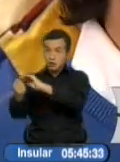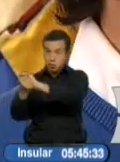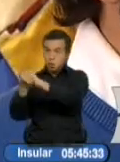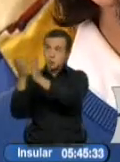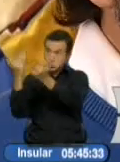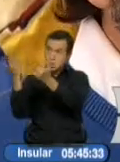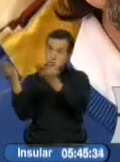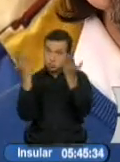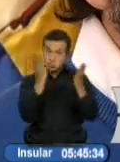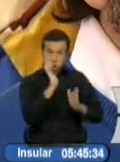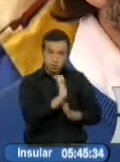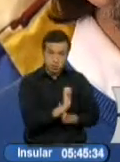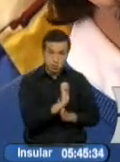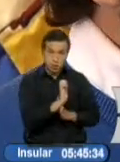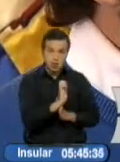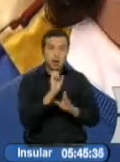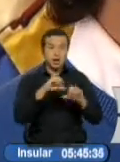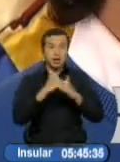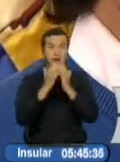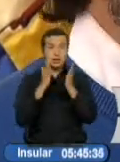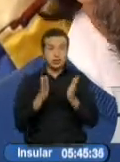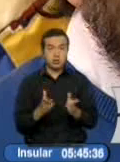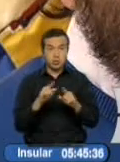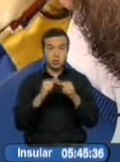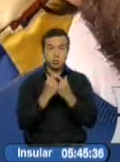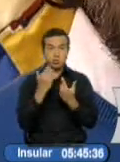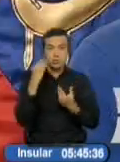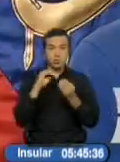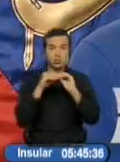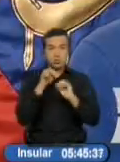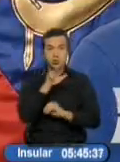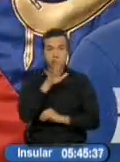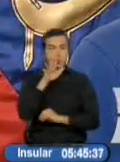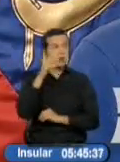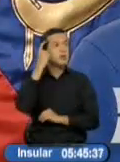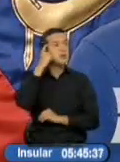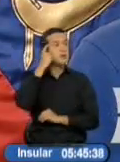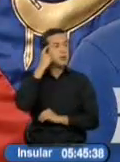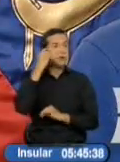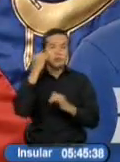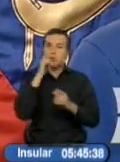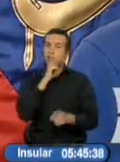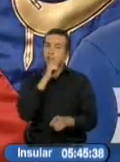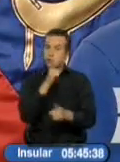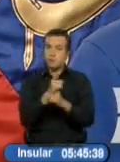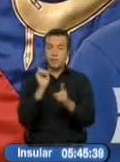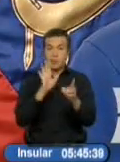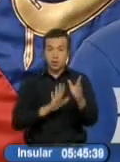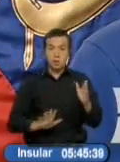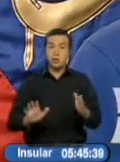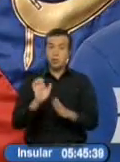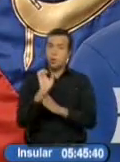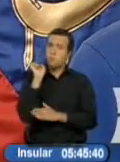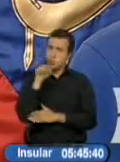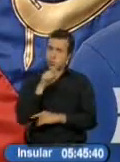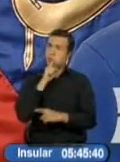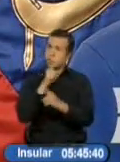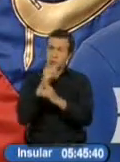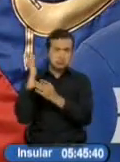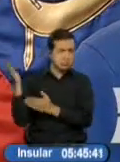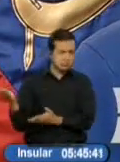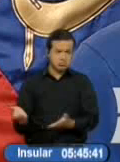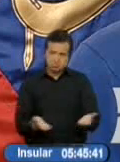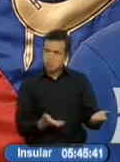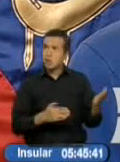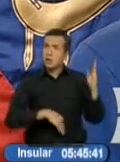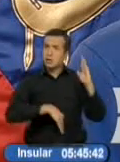un aspecto que no le resulta nuevo al asambleísta de Alianza País, Pavel Muñoz. Que haya el convencimiento de que el Ecuador tiene condiciones estructurales para